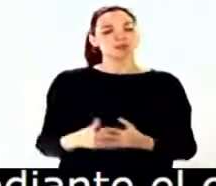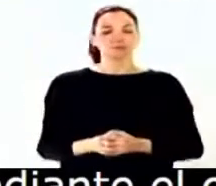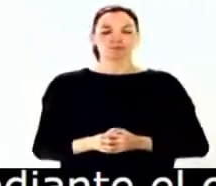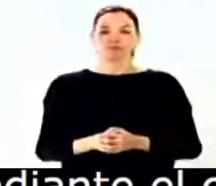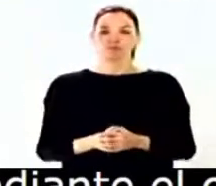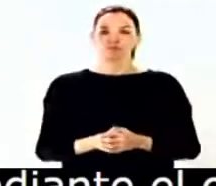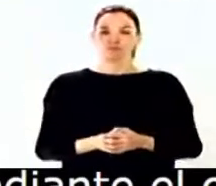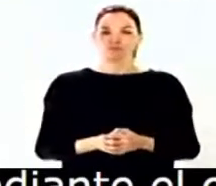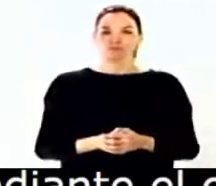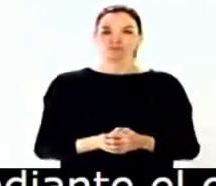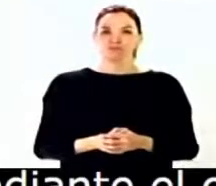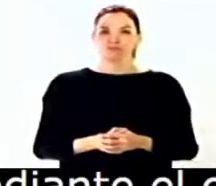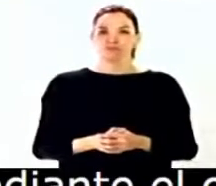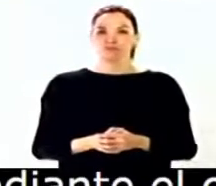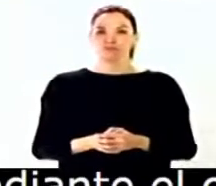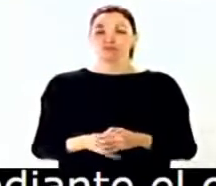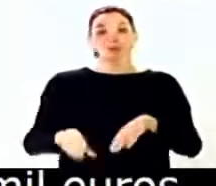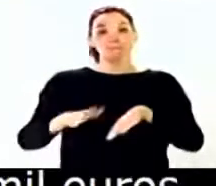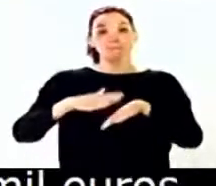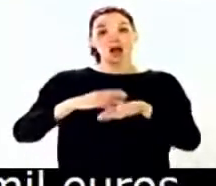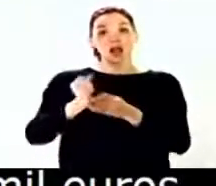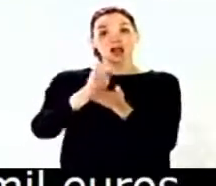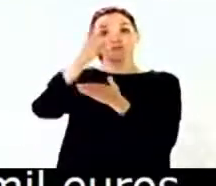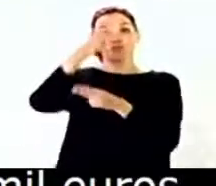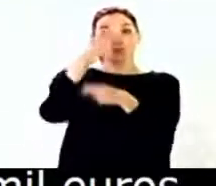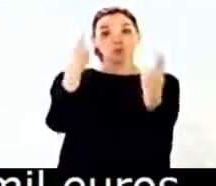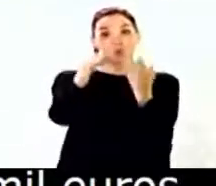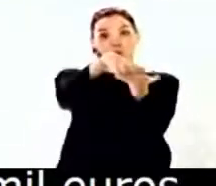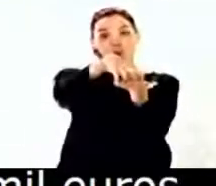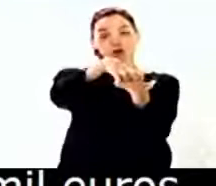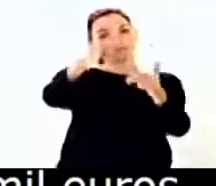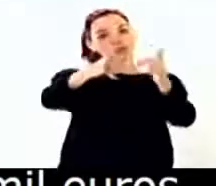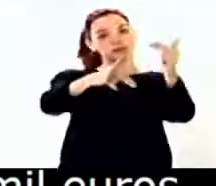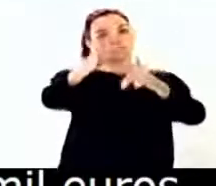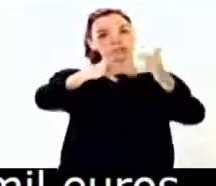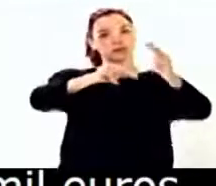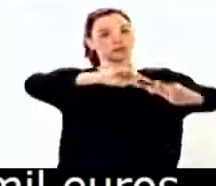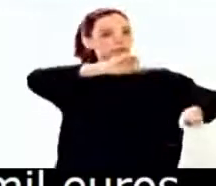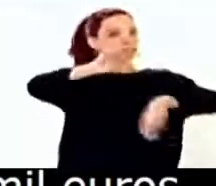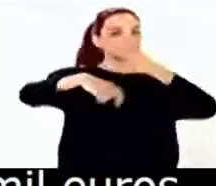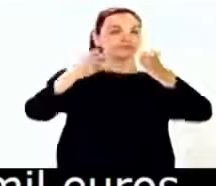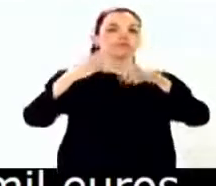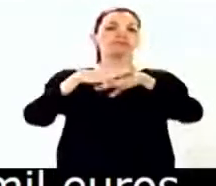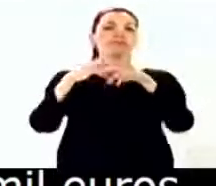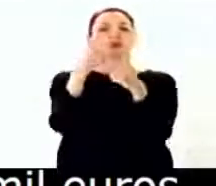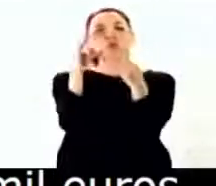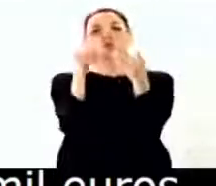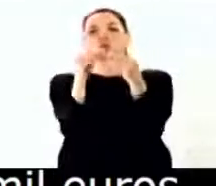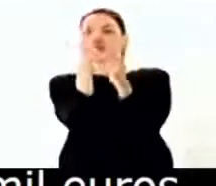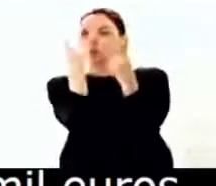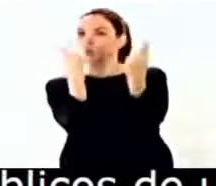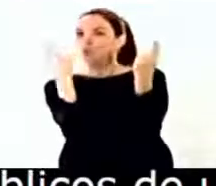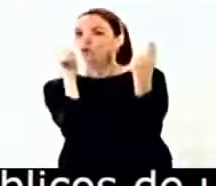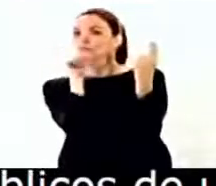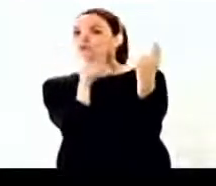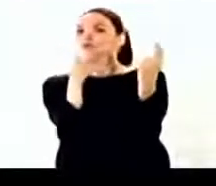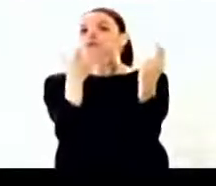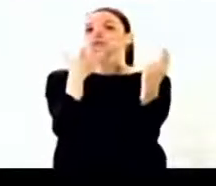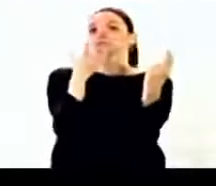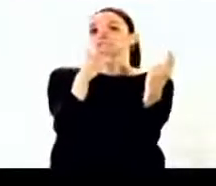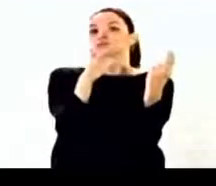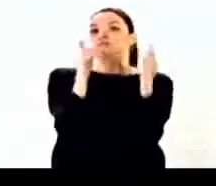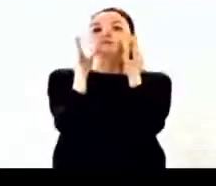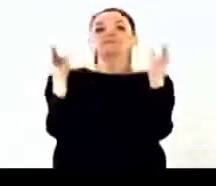rehabilitación sostenible de edificios públicos de uso público, enfocado fundamentalmente esta